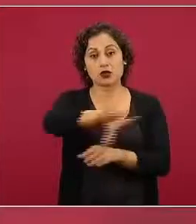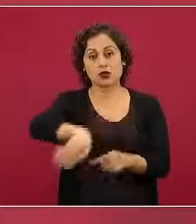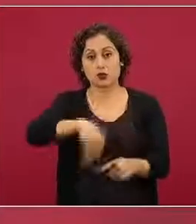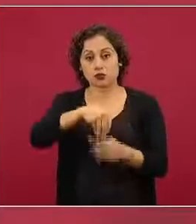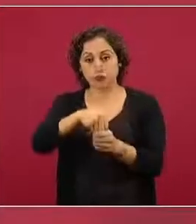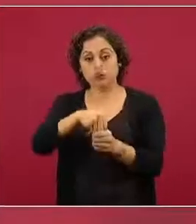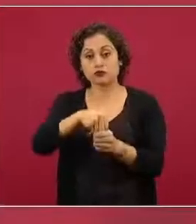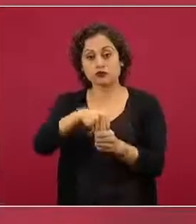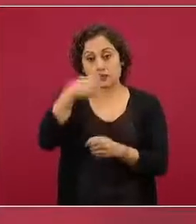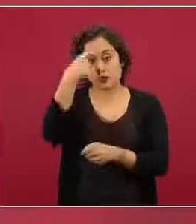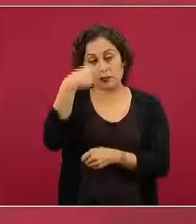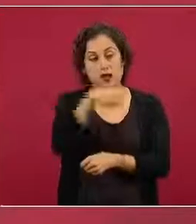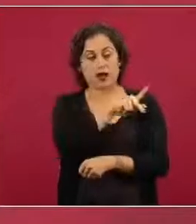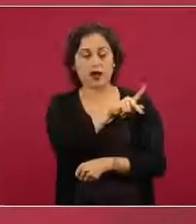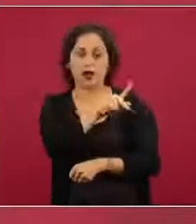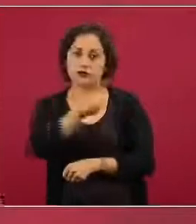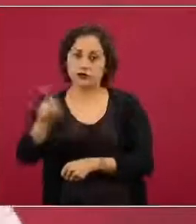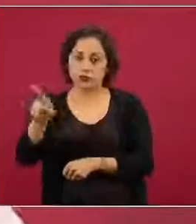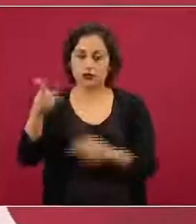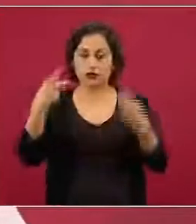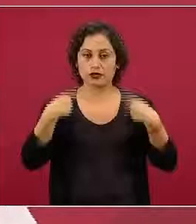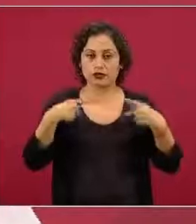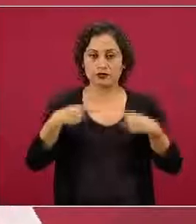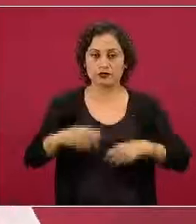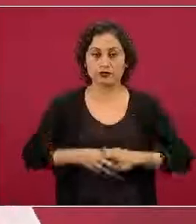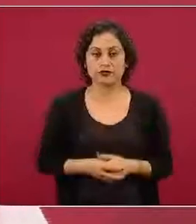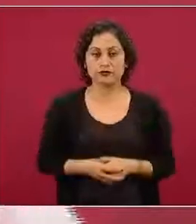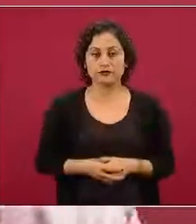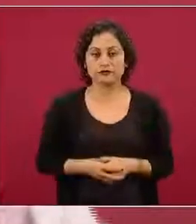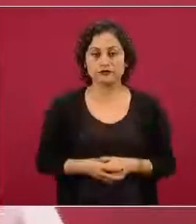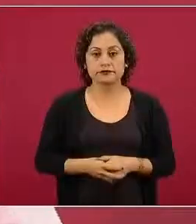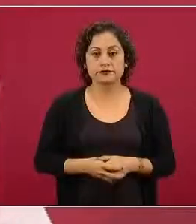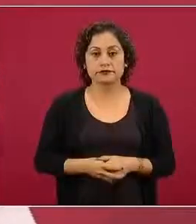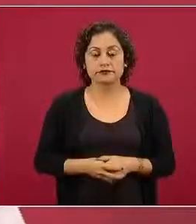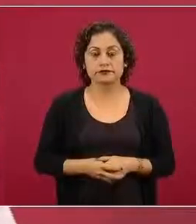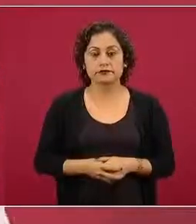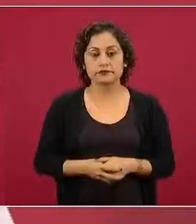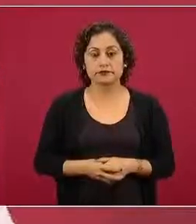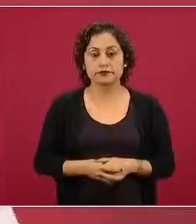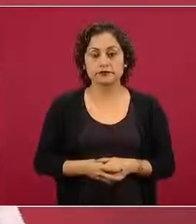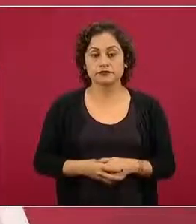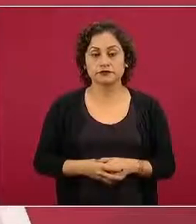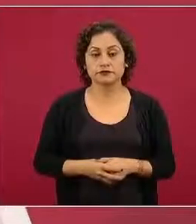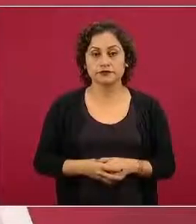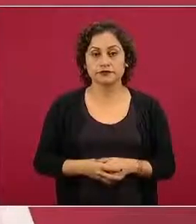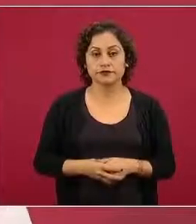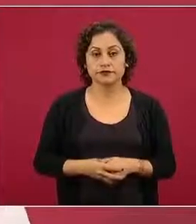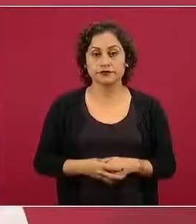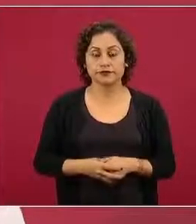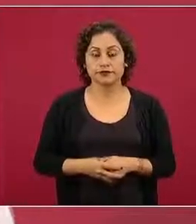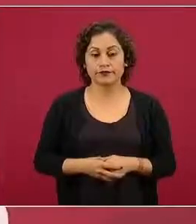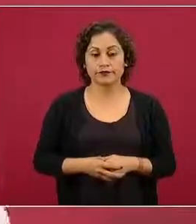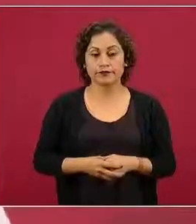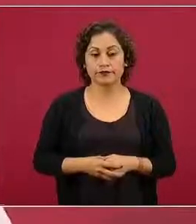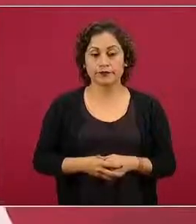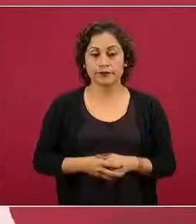e incluyente para todas las personas. Antes de